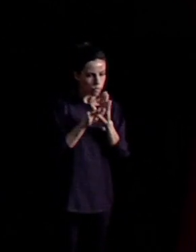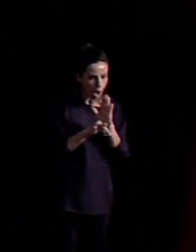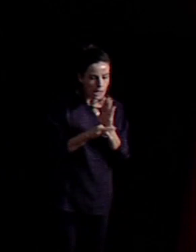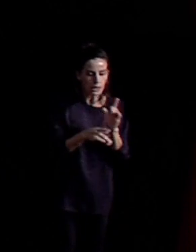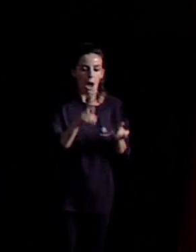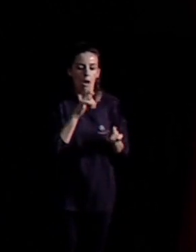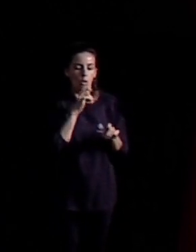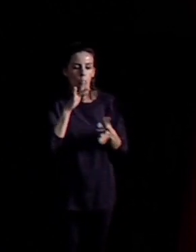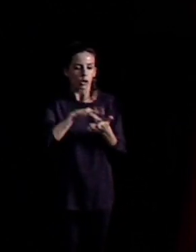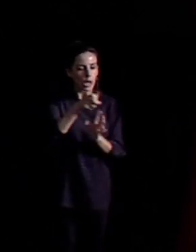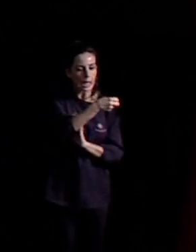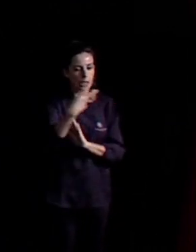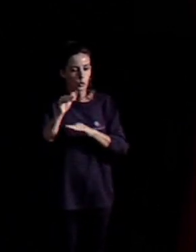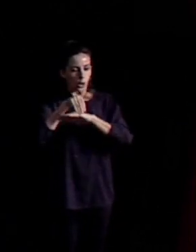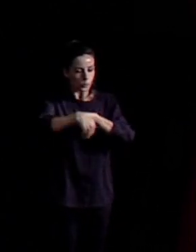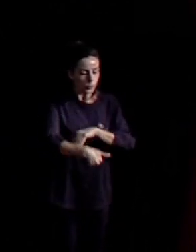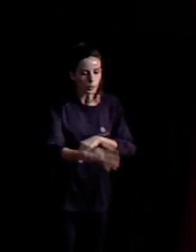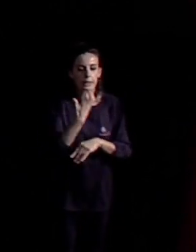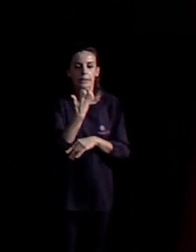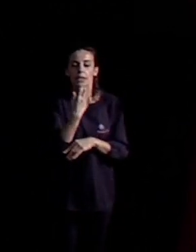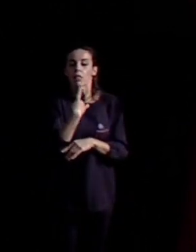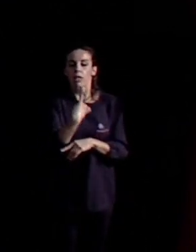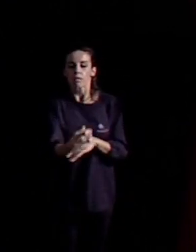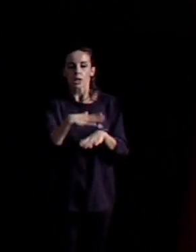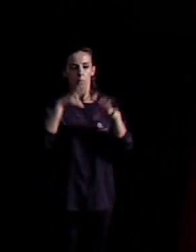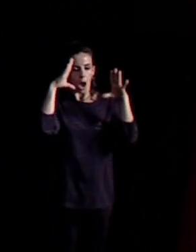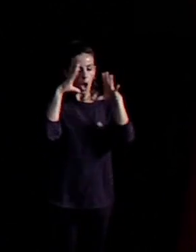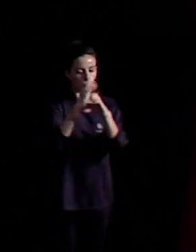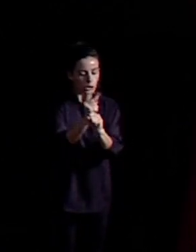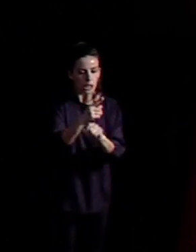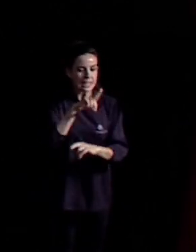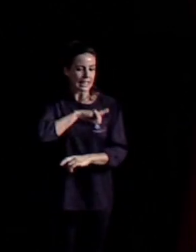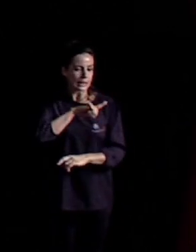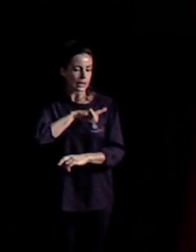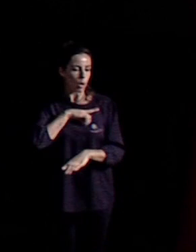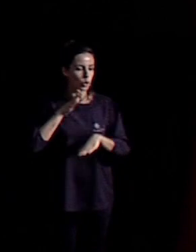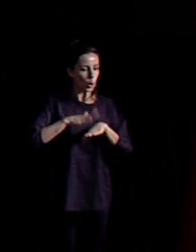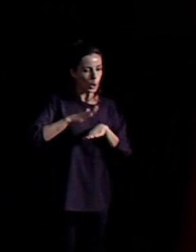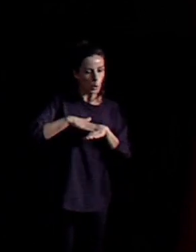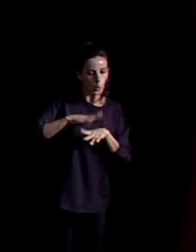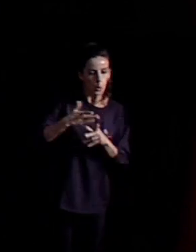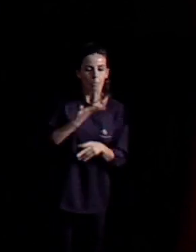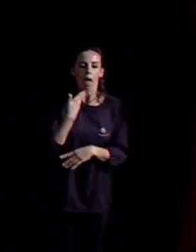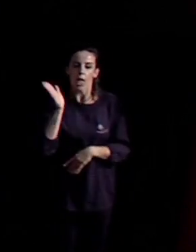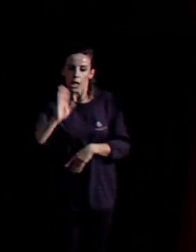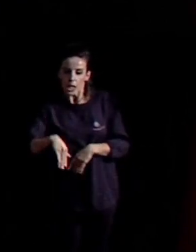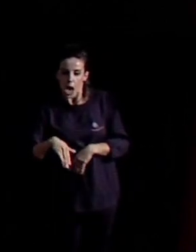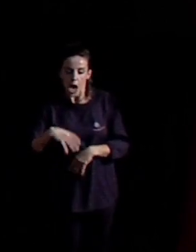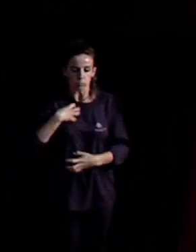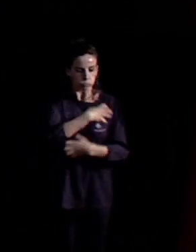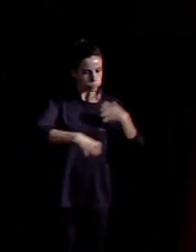escolar, las dificultades de concentración, los sentimientos de culpa, la apatía, la